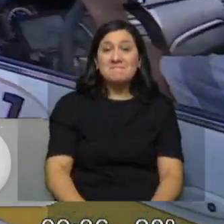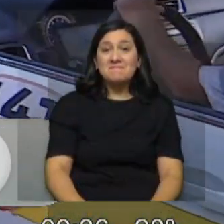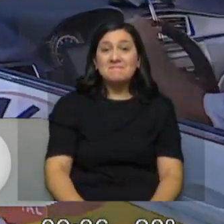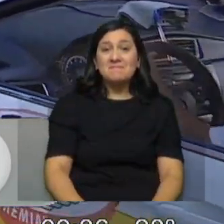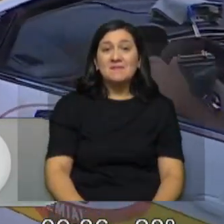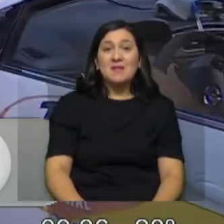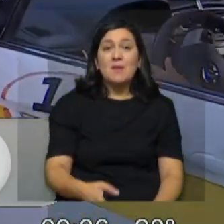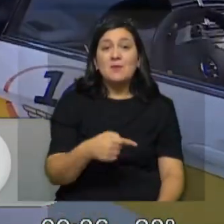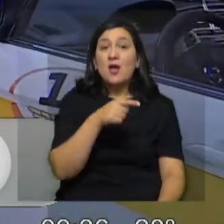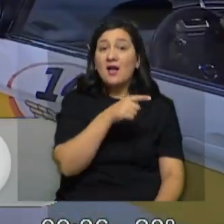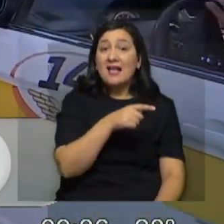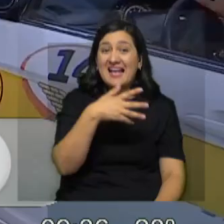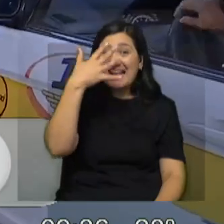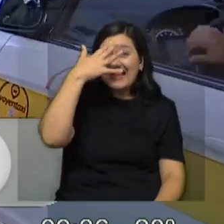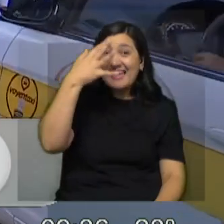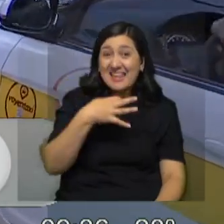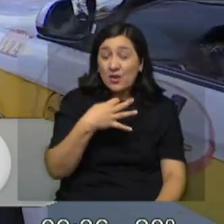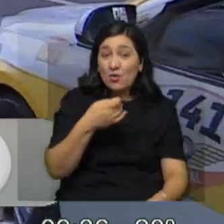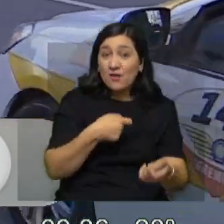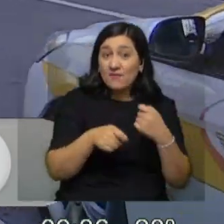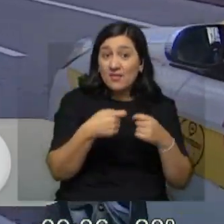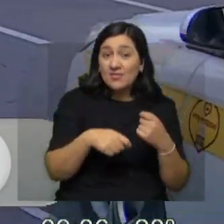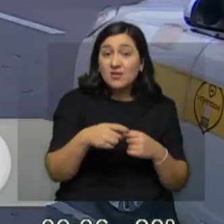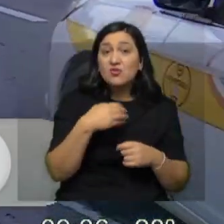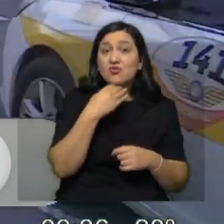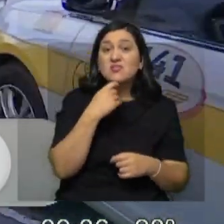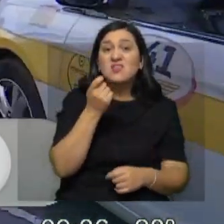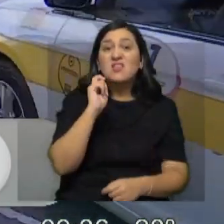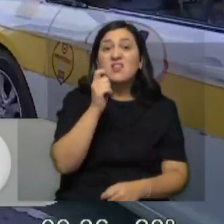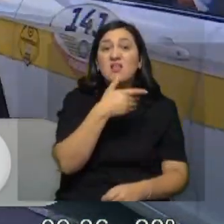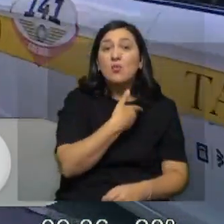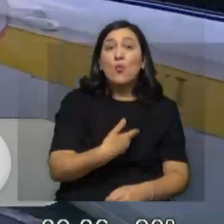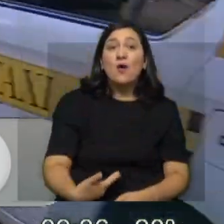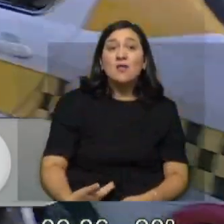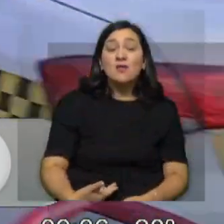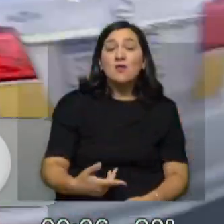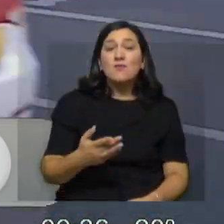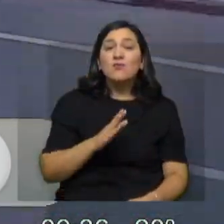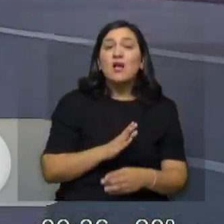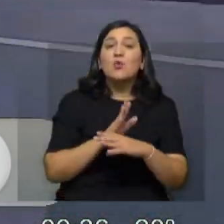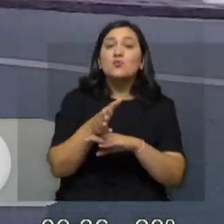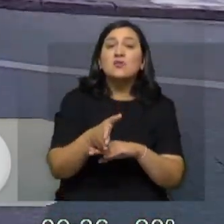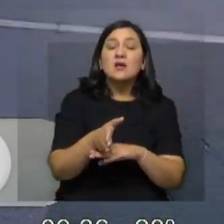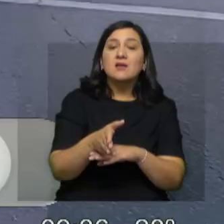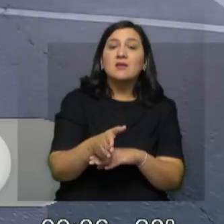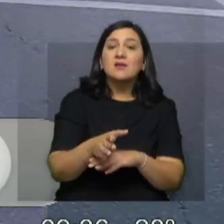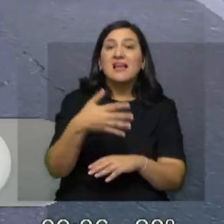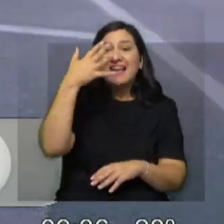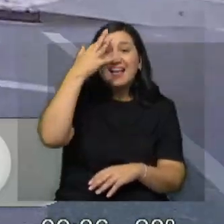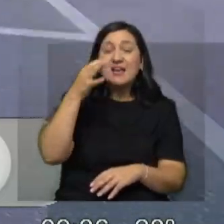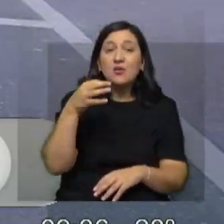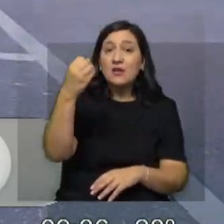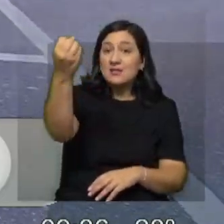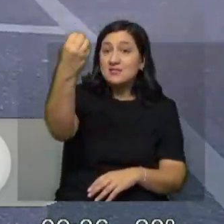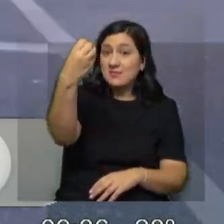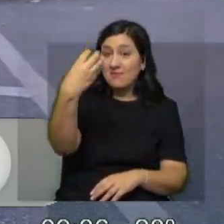conocimiento, pero acá creo que hay, ¿eh? Acá, no sé quién es el propietario de la camioneta. Me voy a cruzar para acá. Creo que el caballero, el semáforo